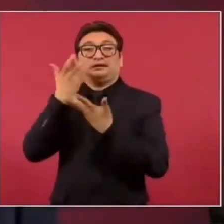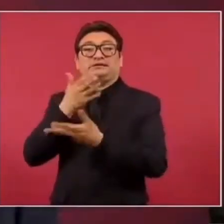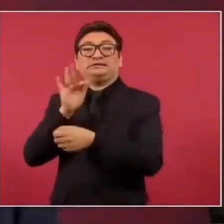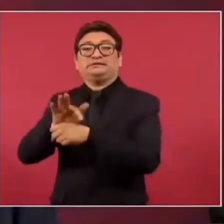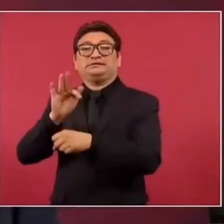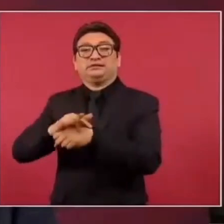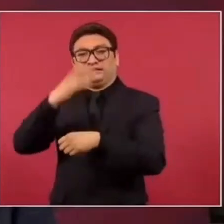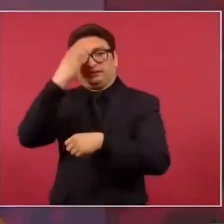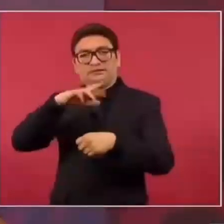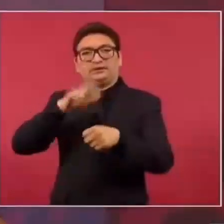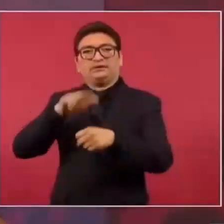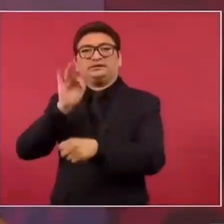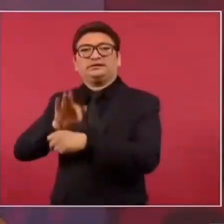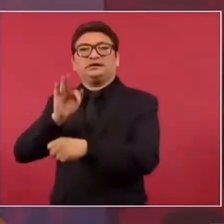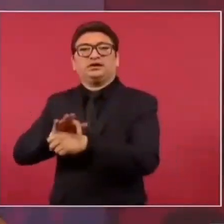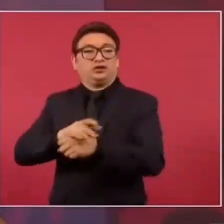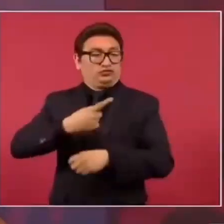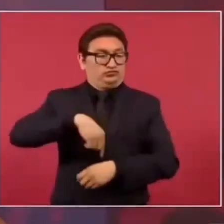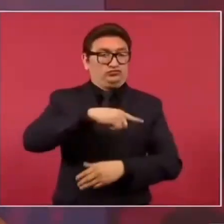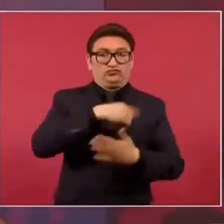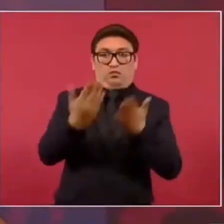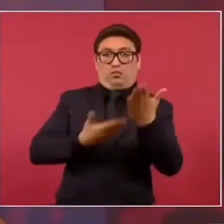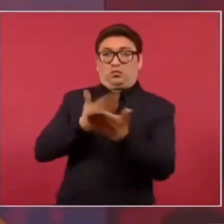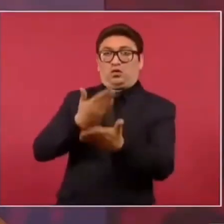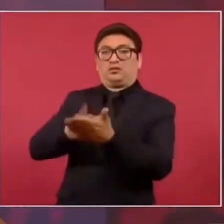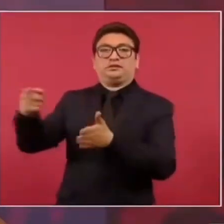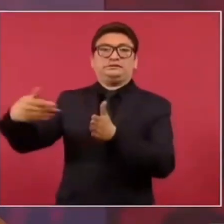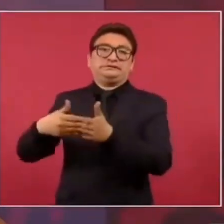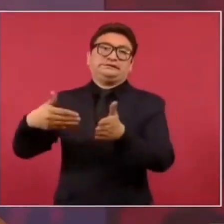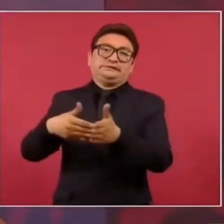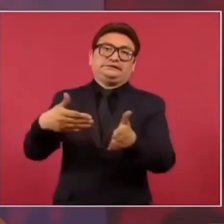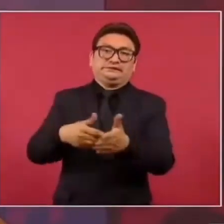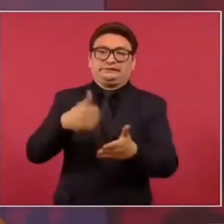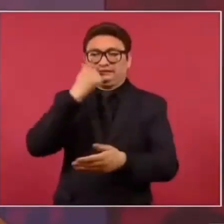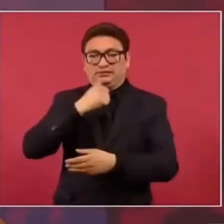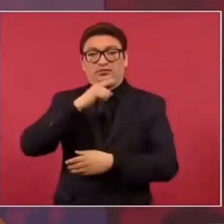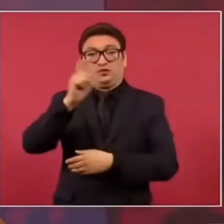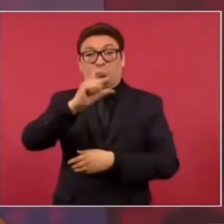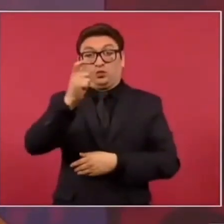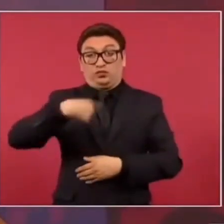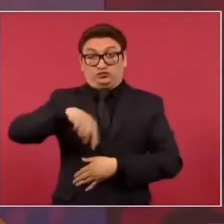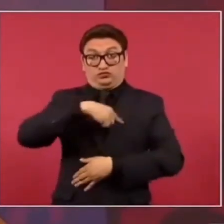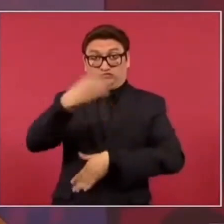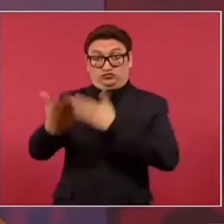extranjeras. Entonces, cuando presentamos una reforma